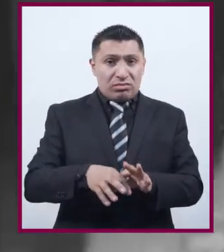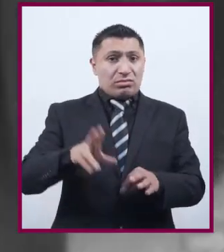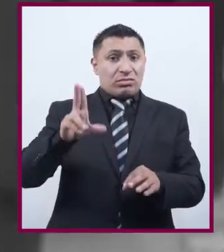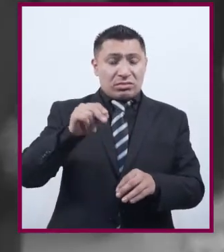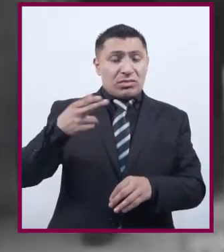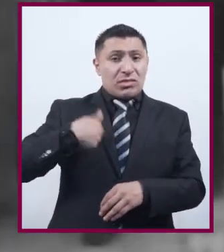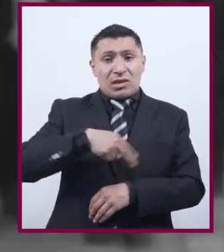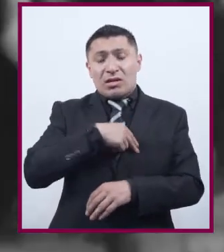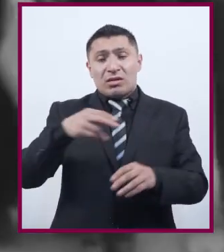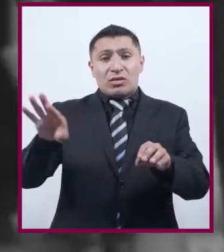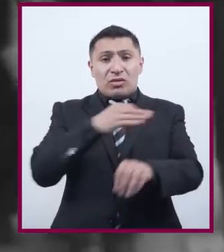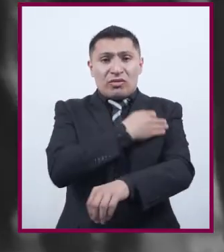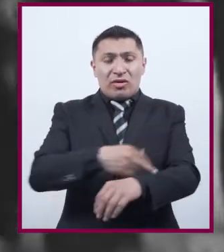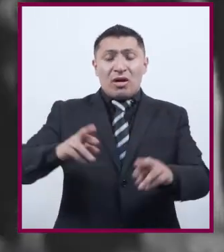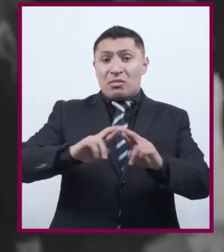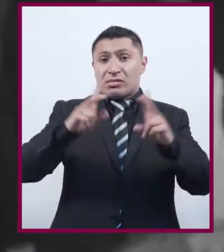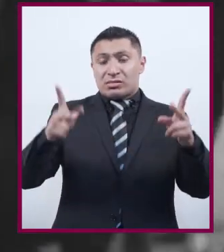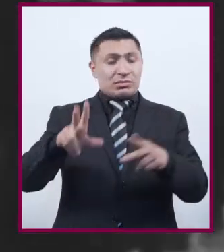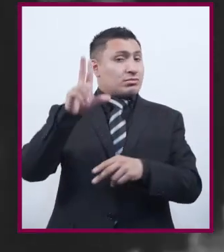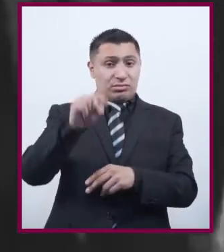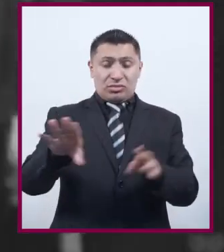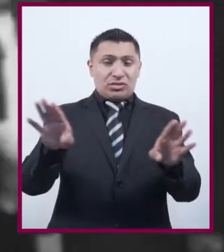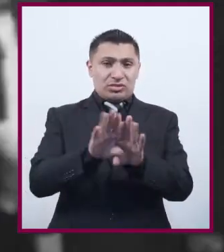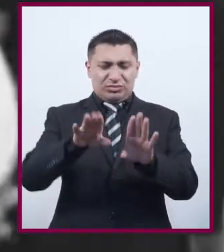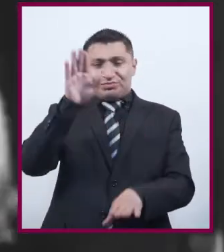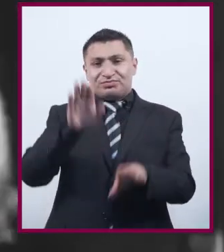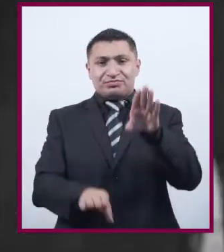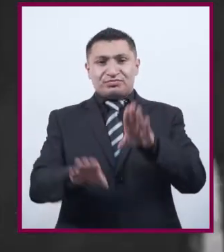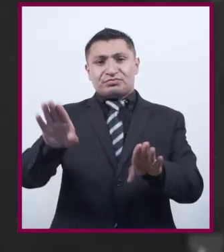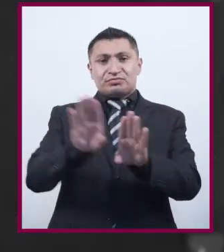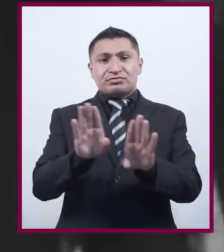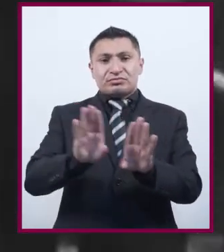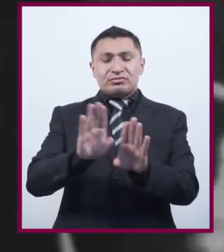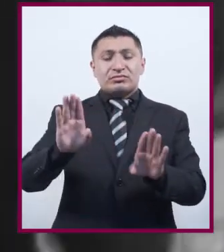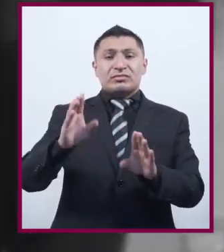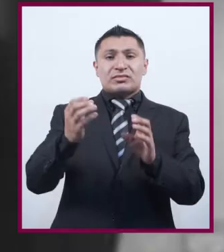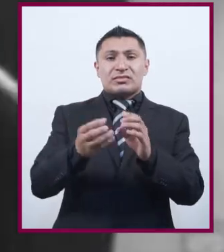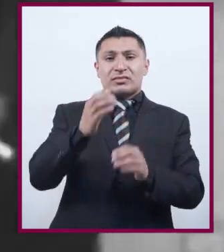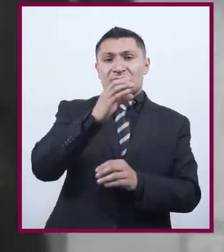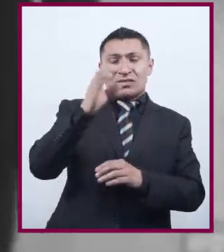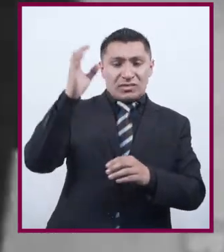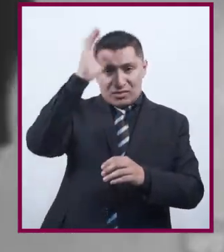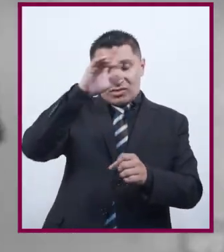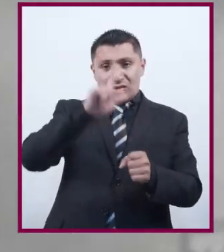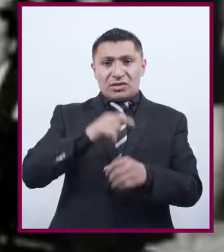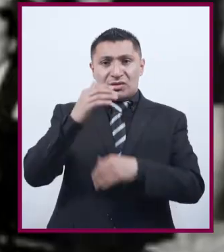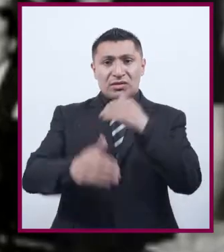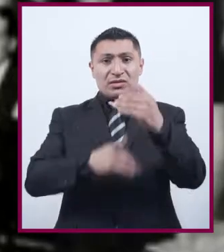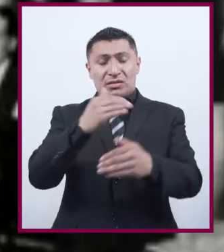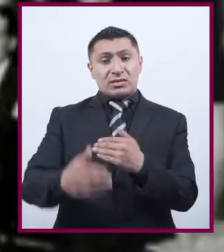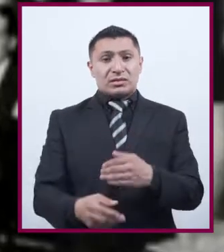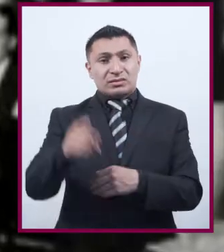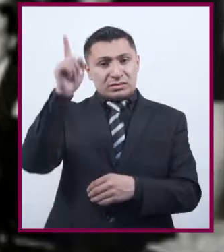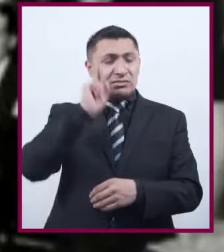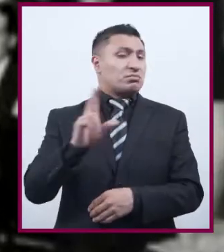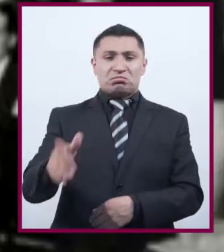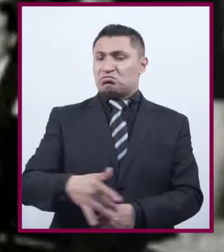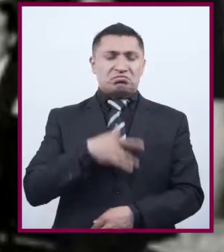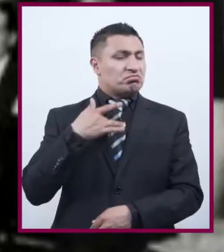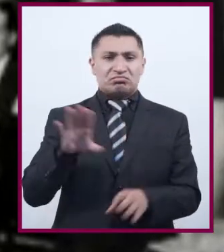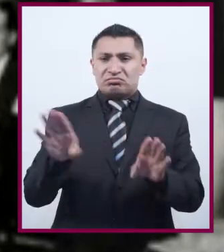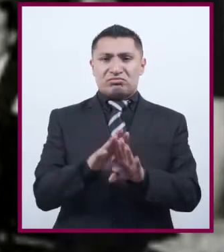entre nosotros a romper la unidad de la familia, como llega a suceder con el avance de la civilización. Las mujeres no sienten,